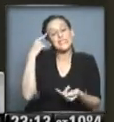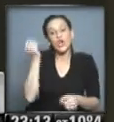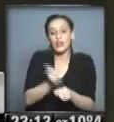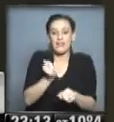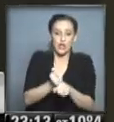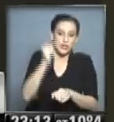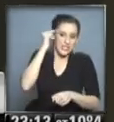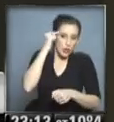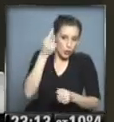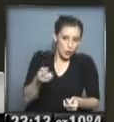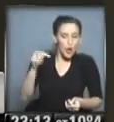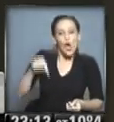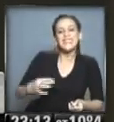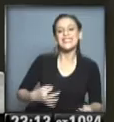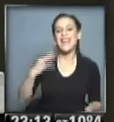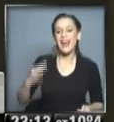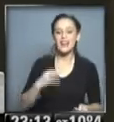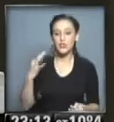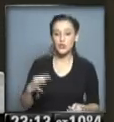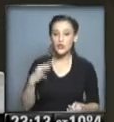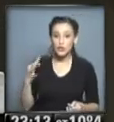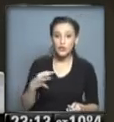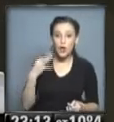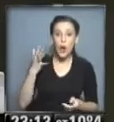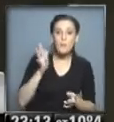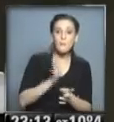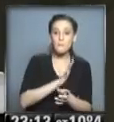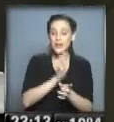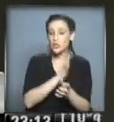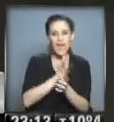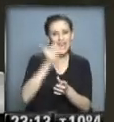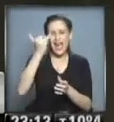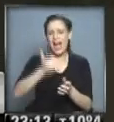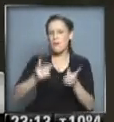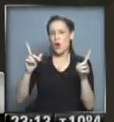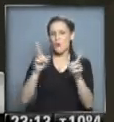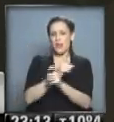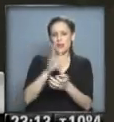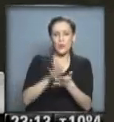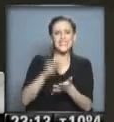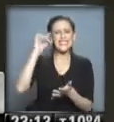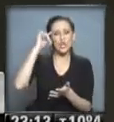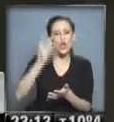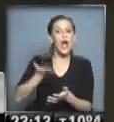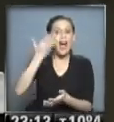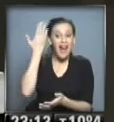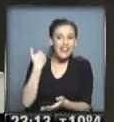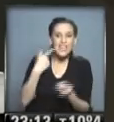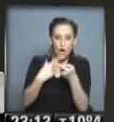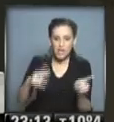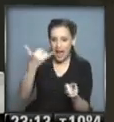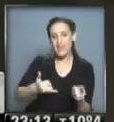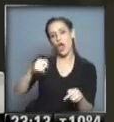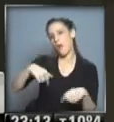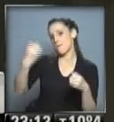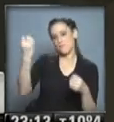es un año en el que este personaje gravemente en crisis en que todo lo que tenía lo perdió en que todo lo